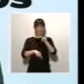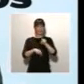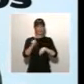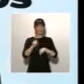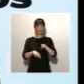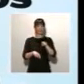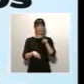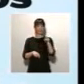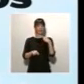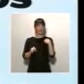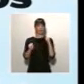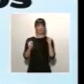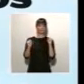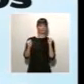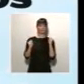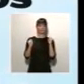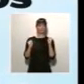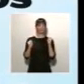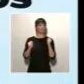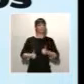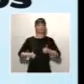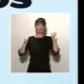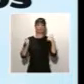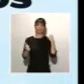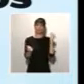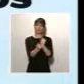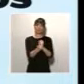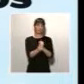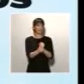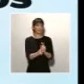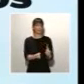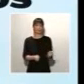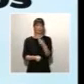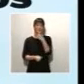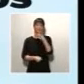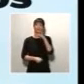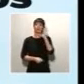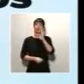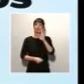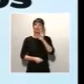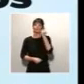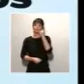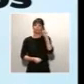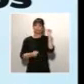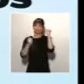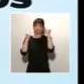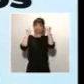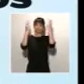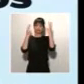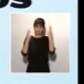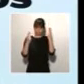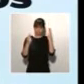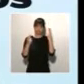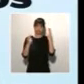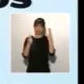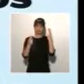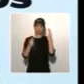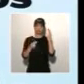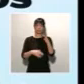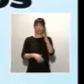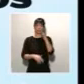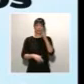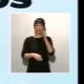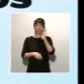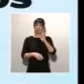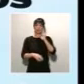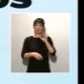ha obligado a proceder a detenciones por delitos de desobediencia o resistencia a